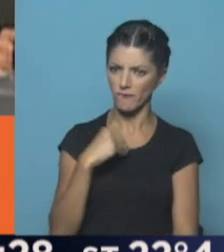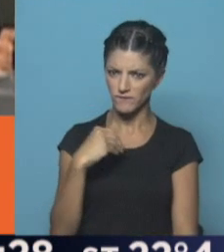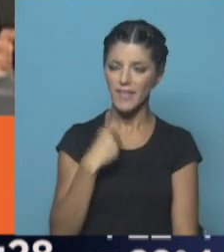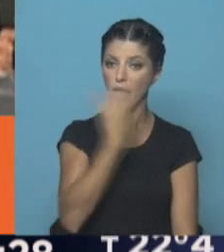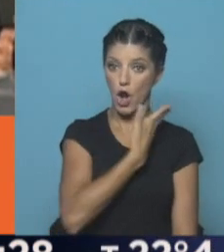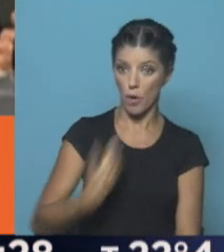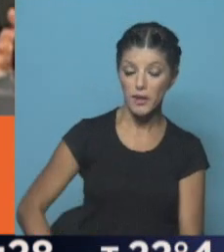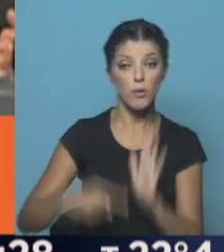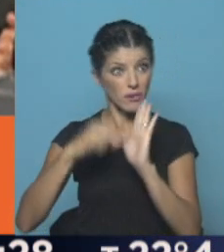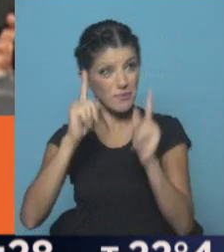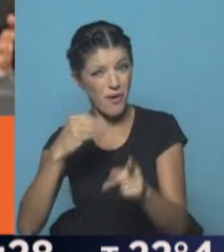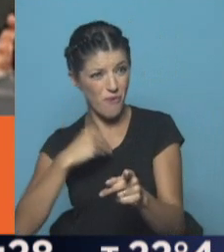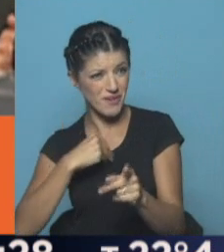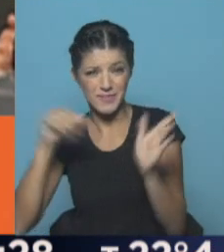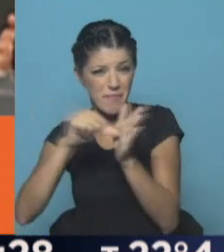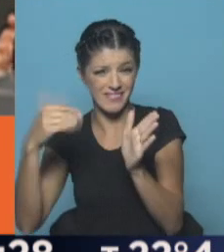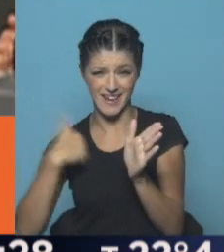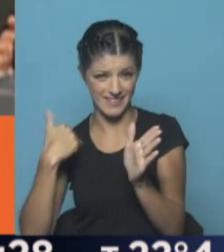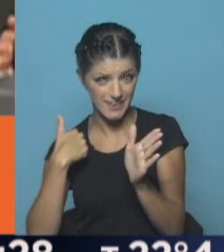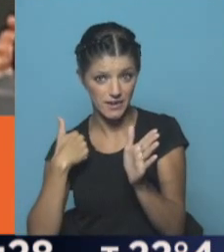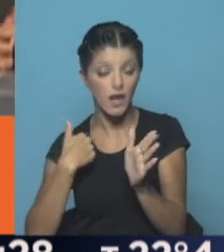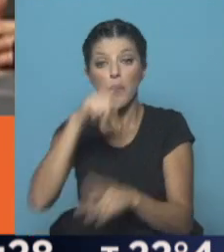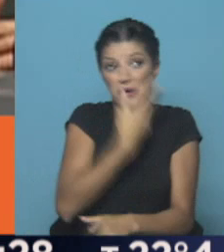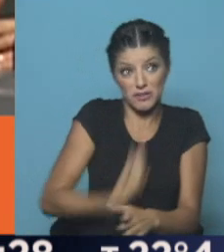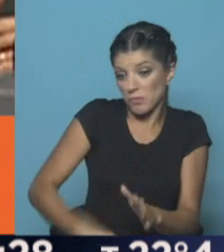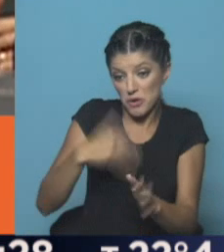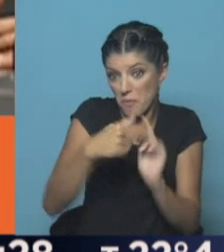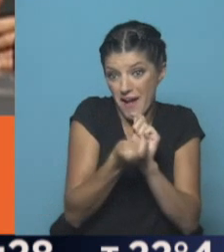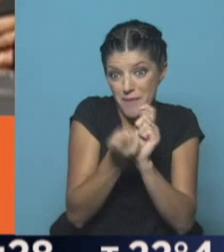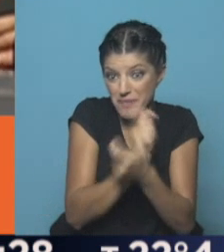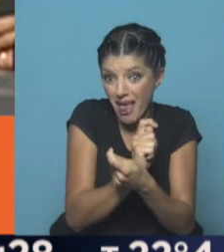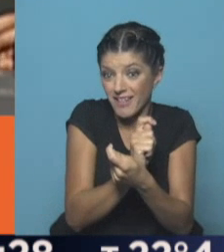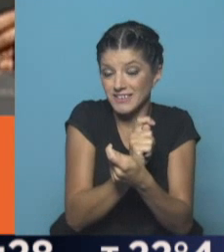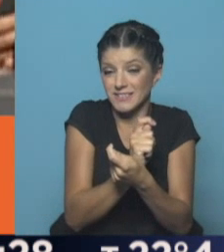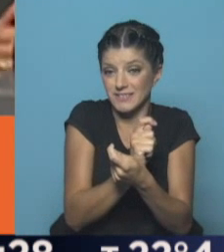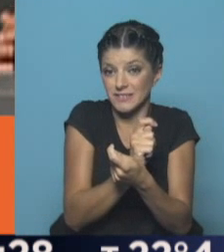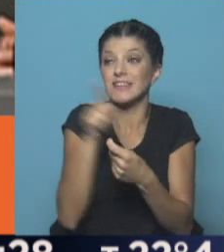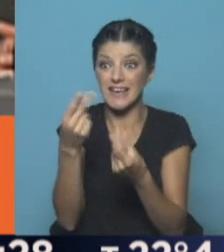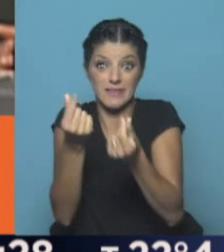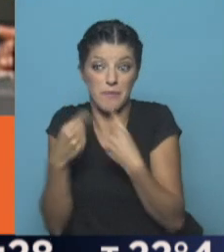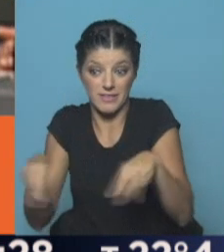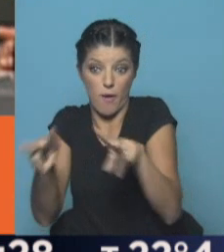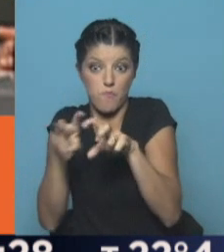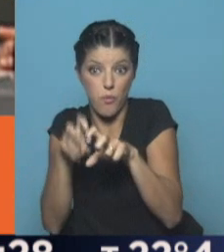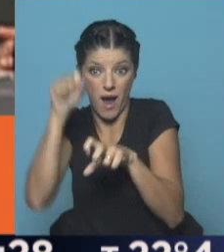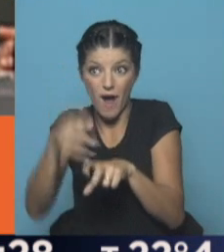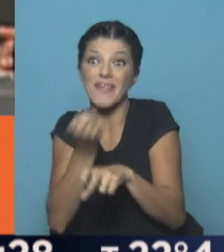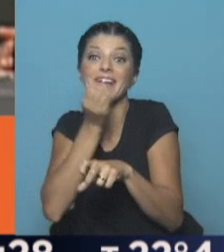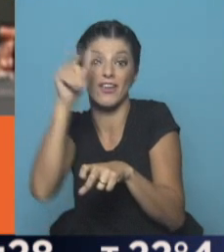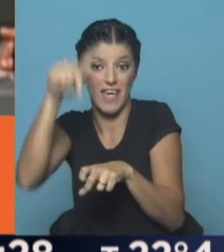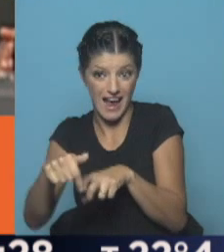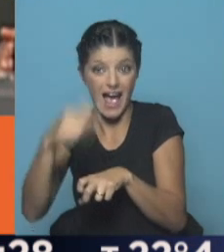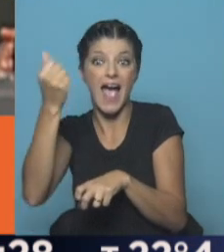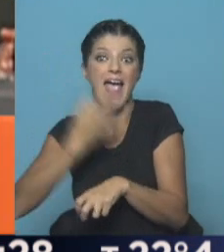en el país, porque este gobierno eventualmente será reemplazado por otro y esos activos ahora pasan a estar declarados ante el